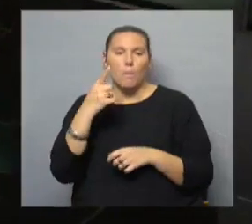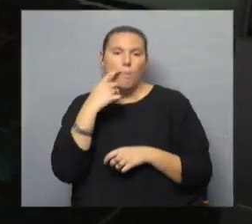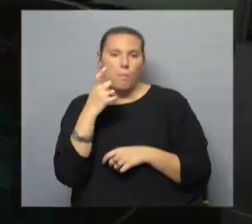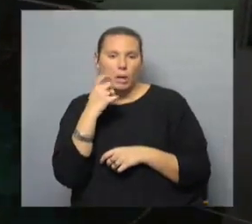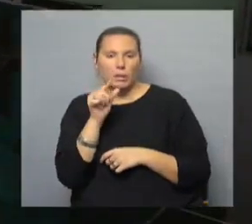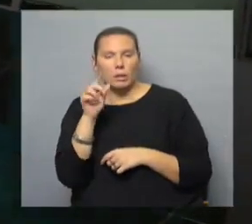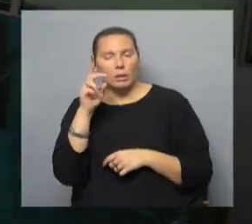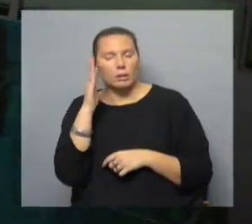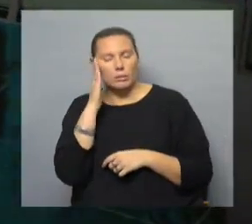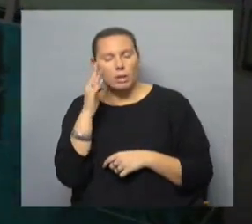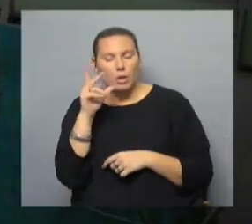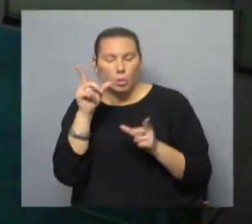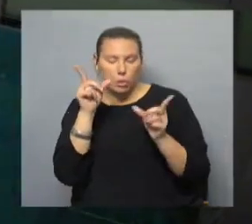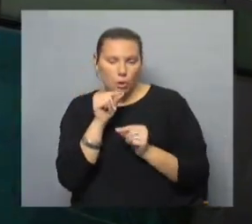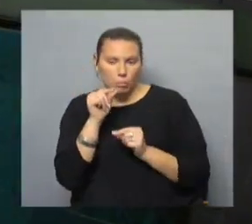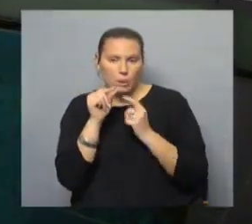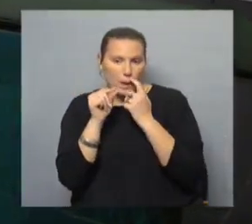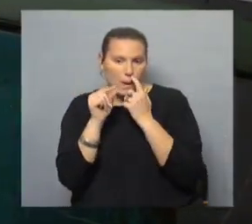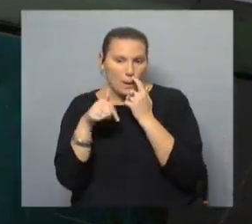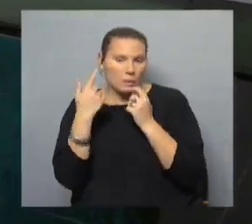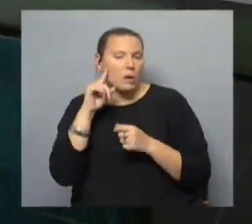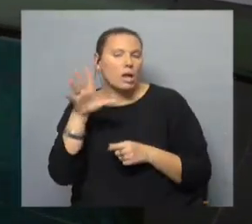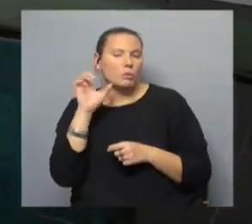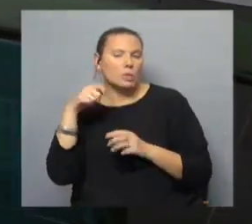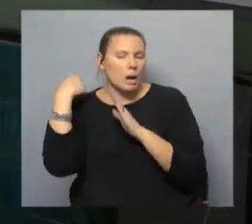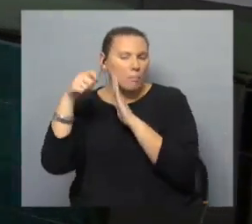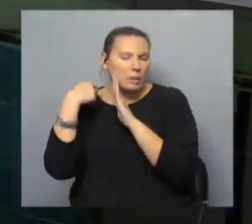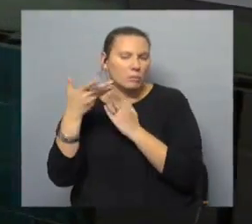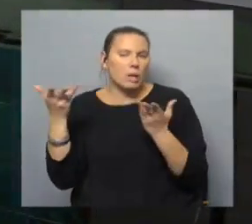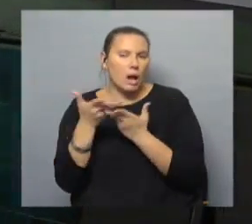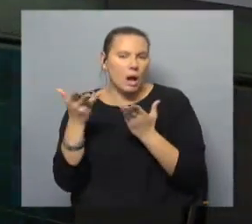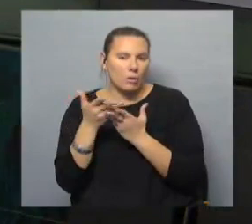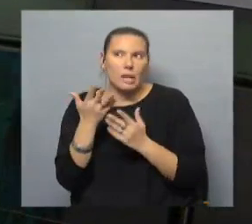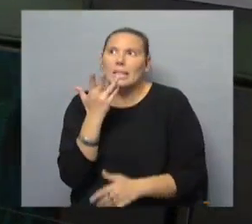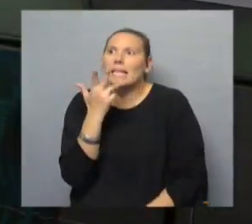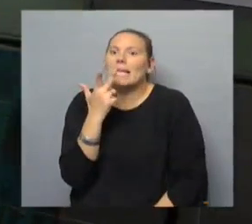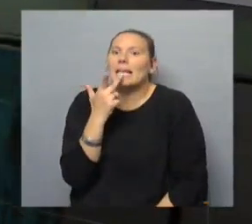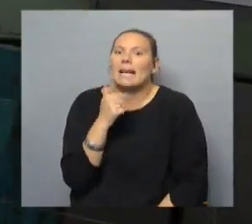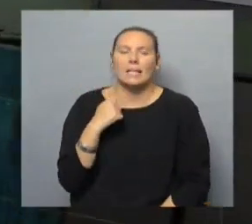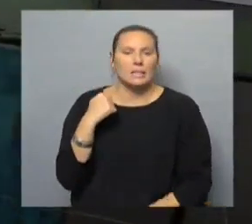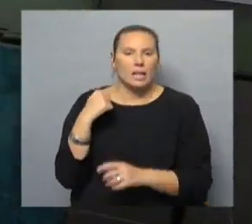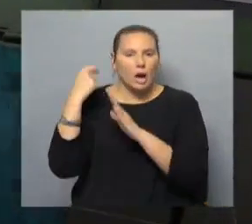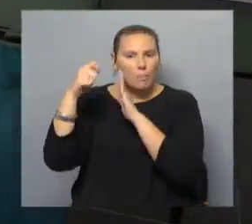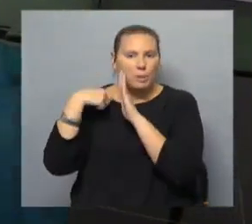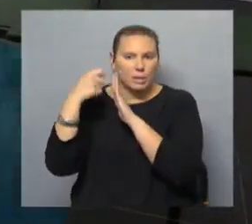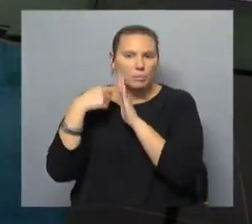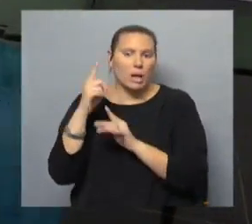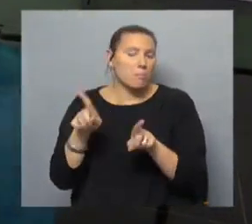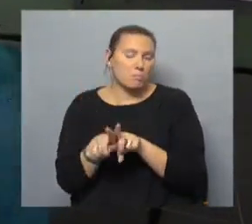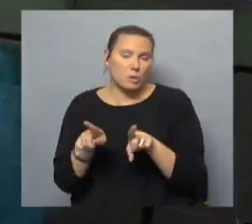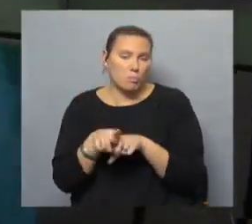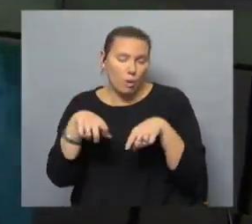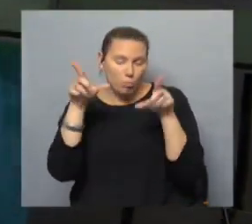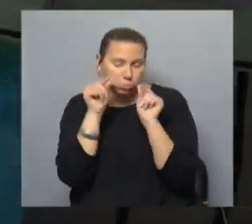quedando dormido y que en realidad después terminabas como escuchando las películas y que ahora de grande, por más que te encante la película, te pasa lo mismo.